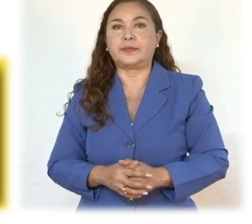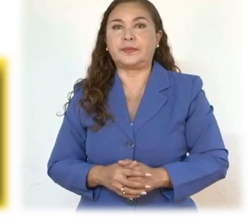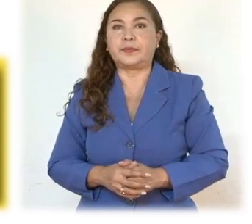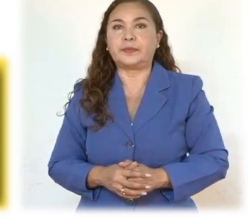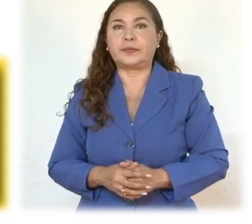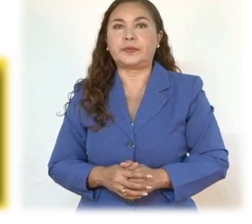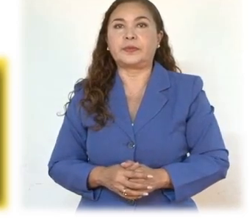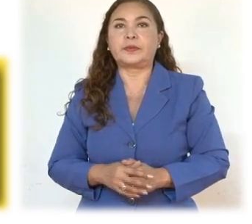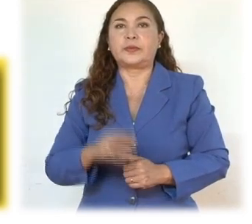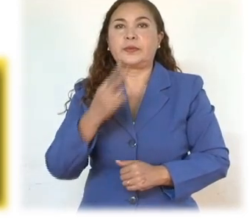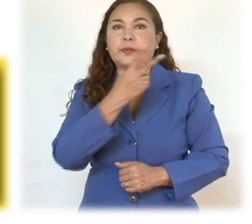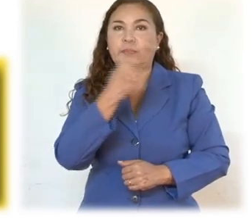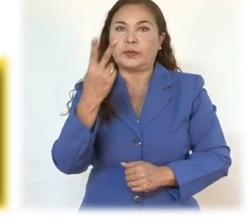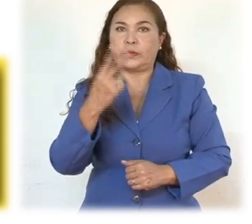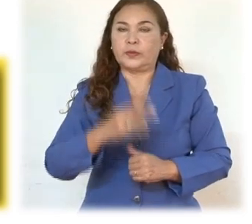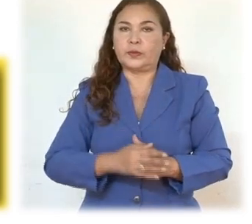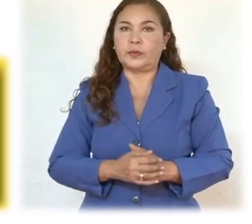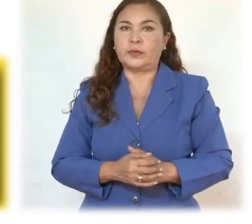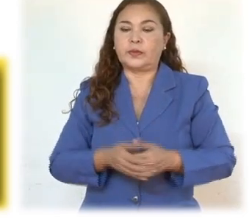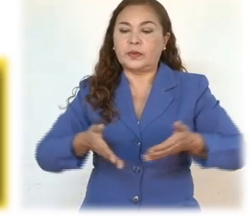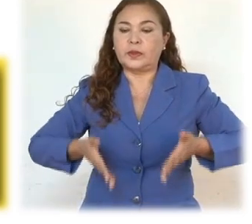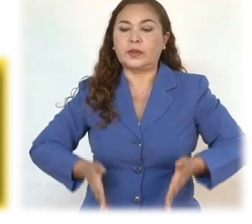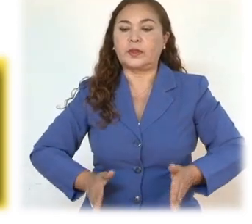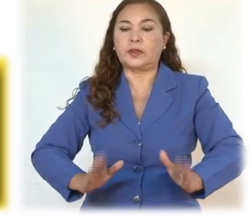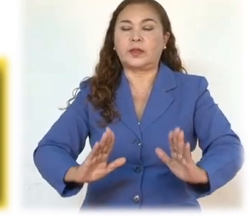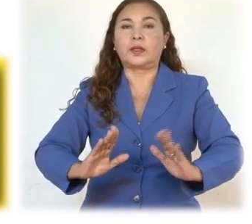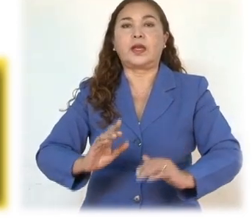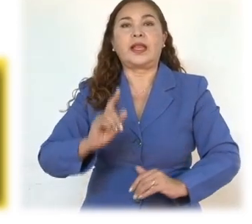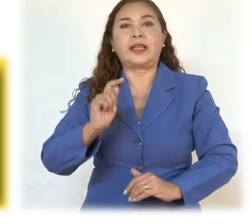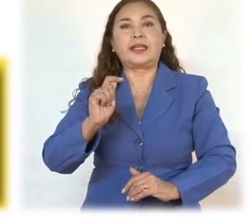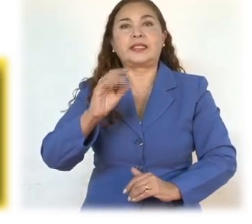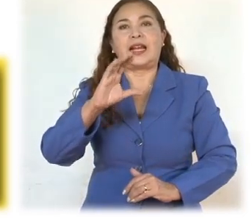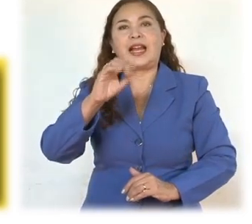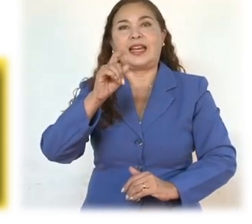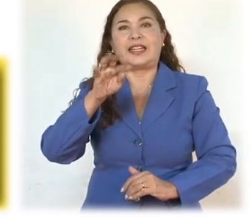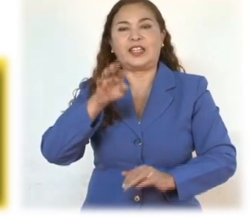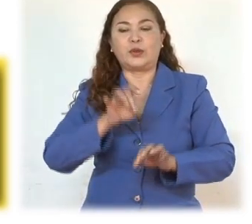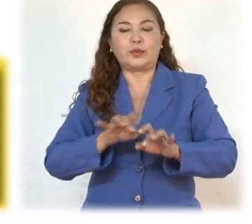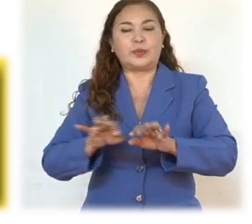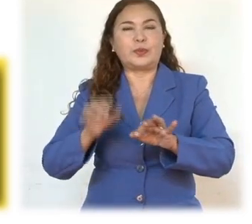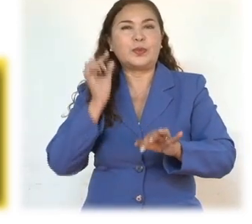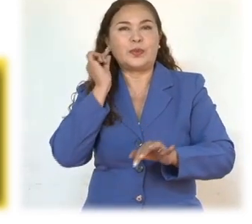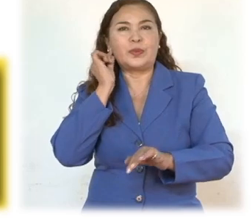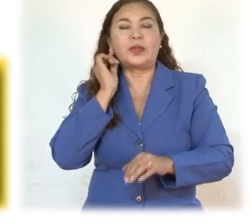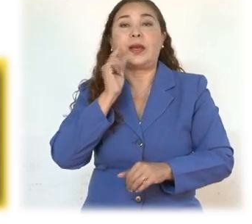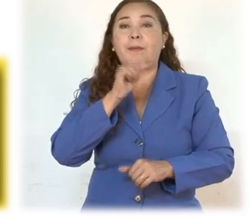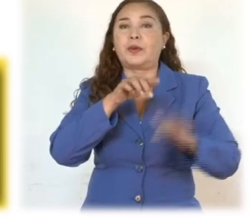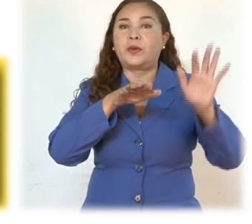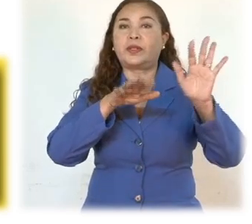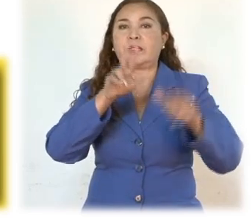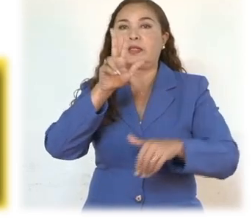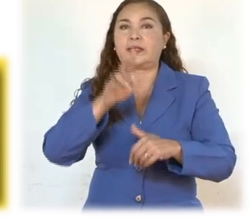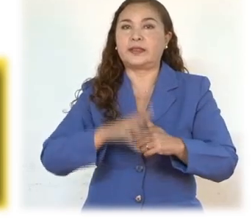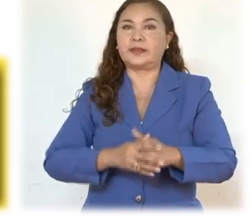1816 día 22 natalicio de Teresa Carreño 1853